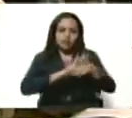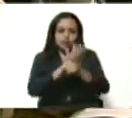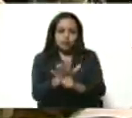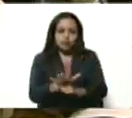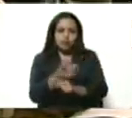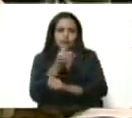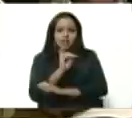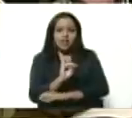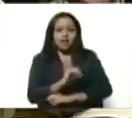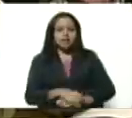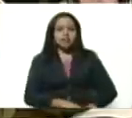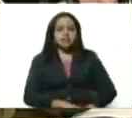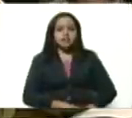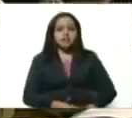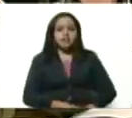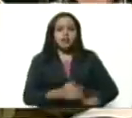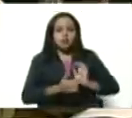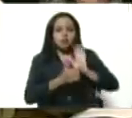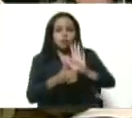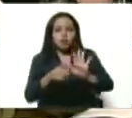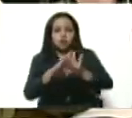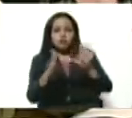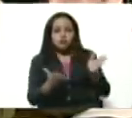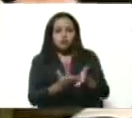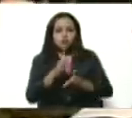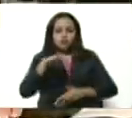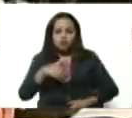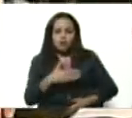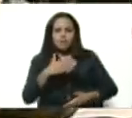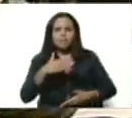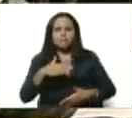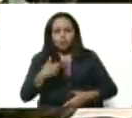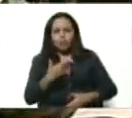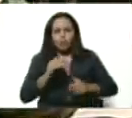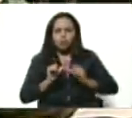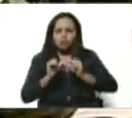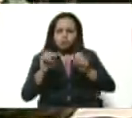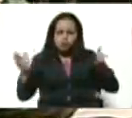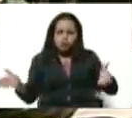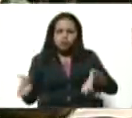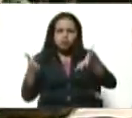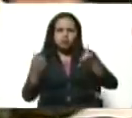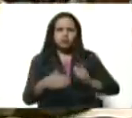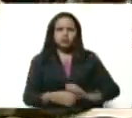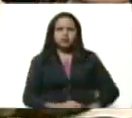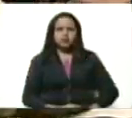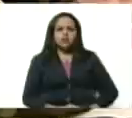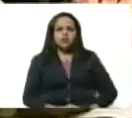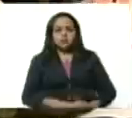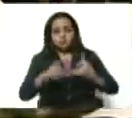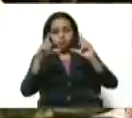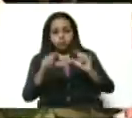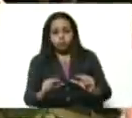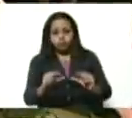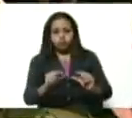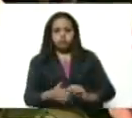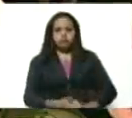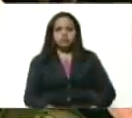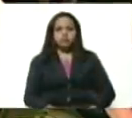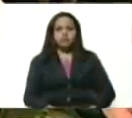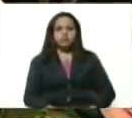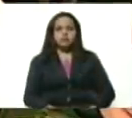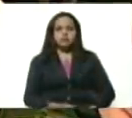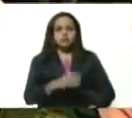nos ha costado y que hemos dado muestras en el mundo de que podemos seguir adelante para minimizar al máximo